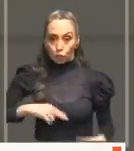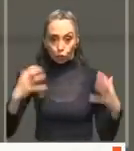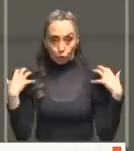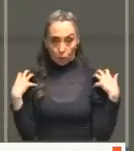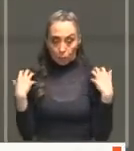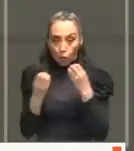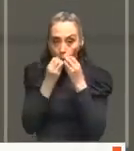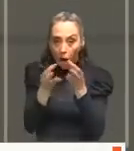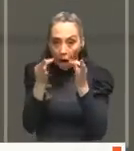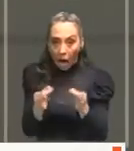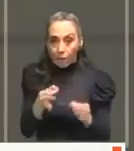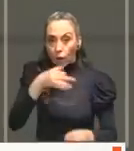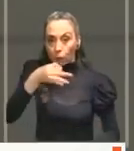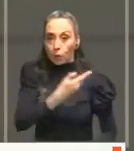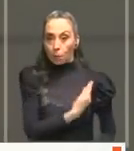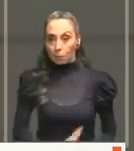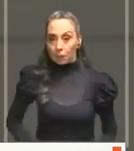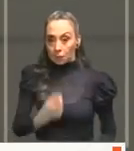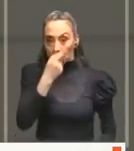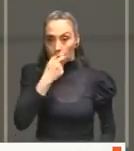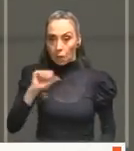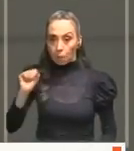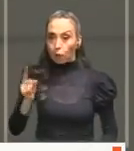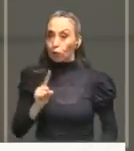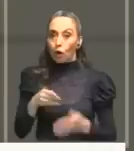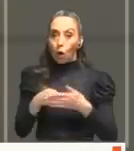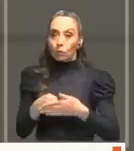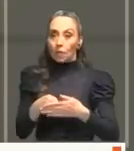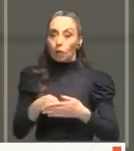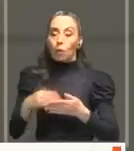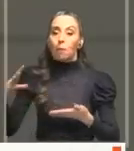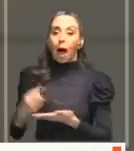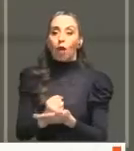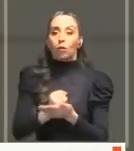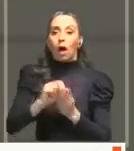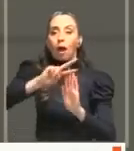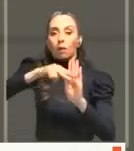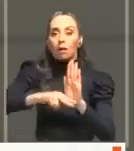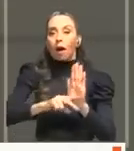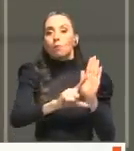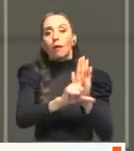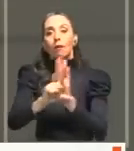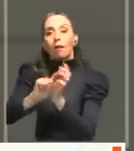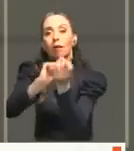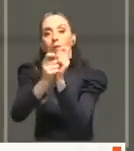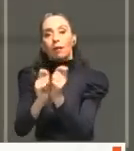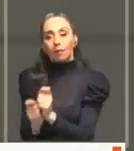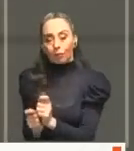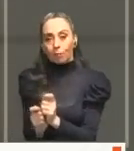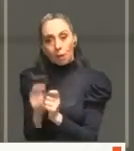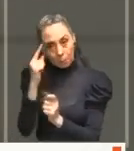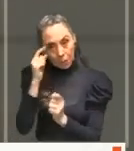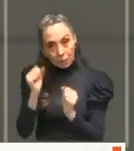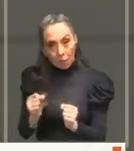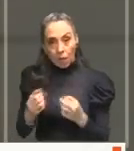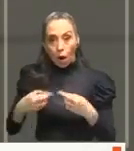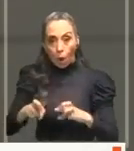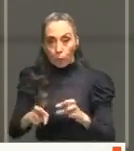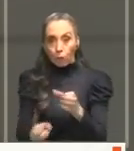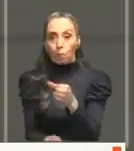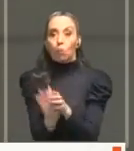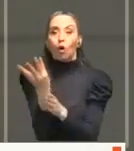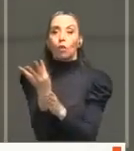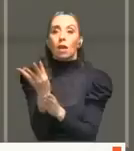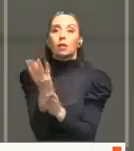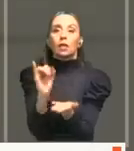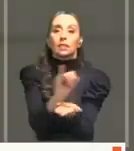son, como lo ha hecho el presidente, no va a ser un obstáculo para la reforma, sino que al contrario, creo que puede ser una oportunidad para una modernización del Estado que esté incluida en el